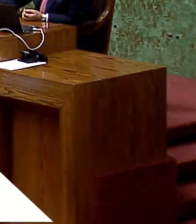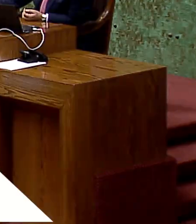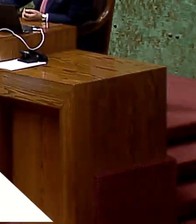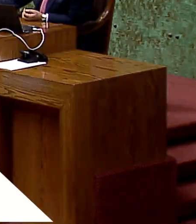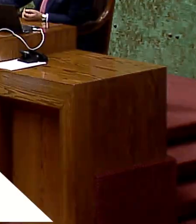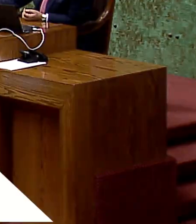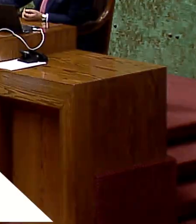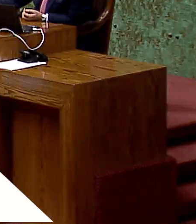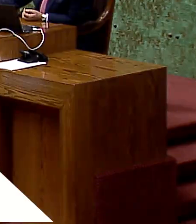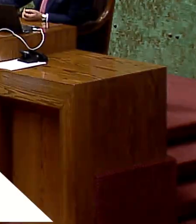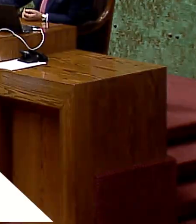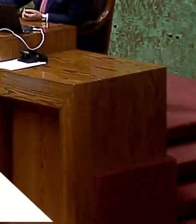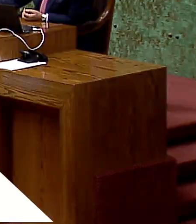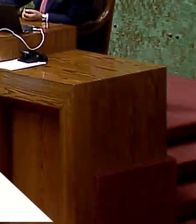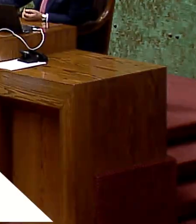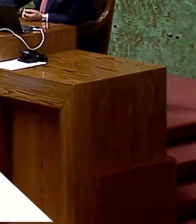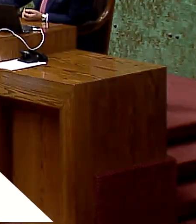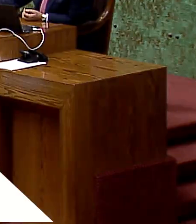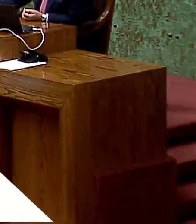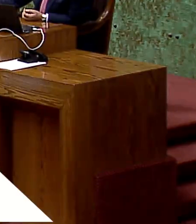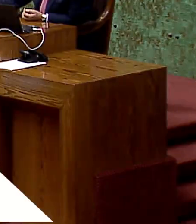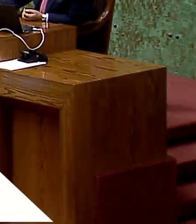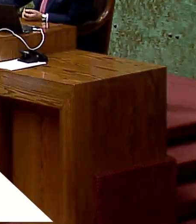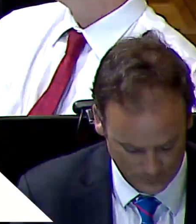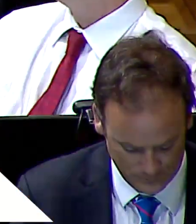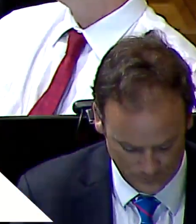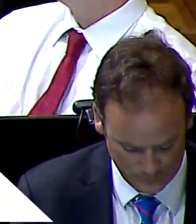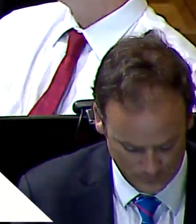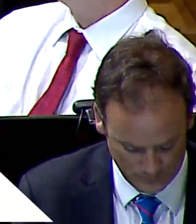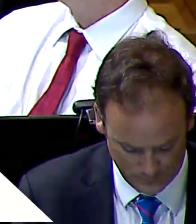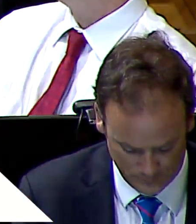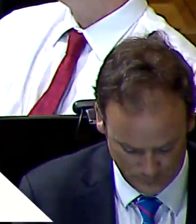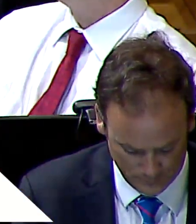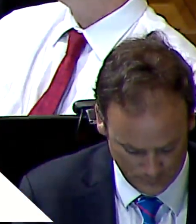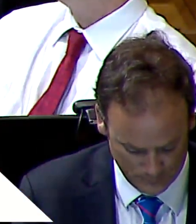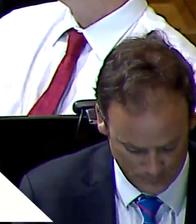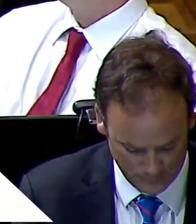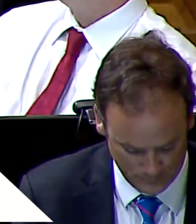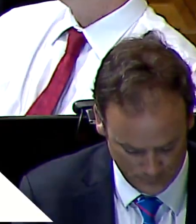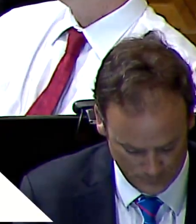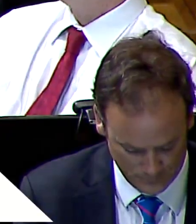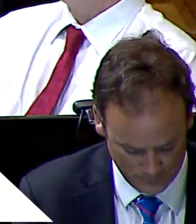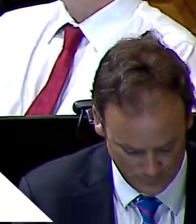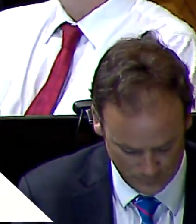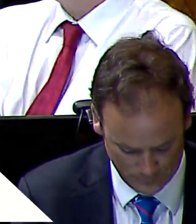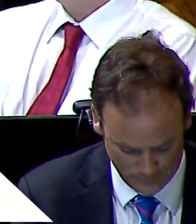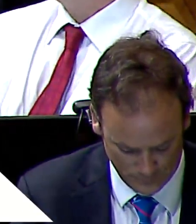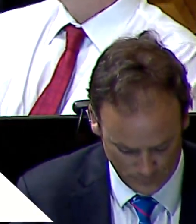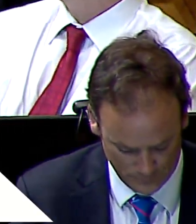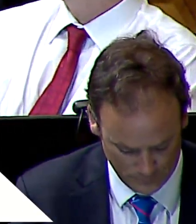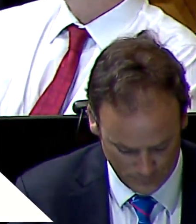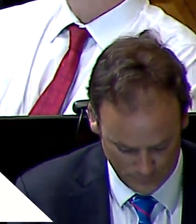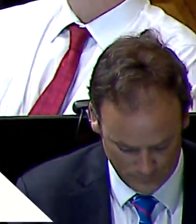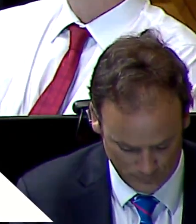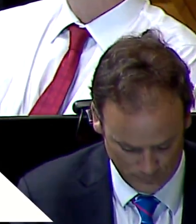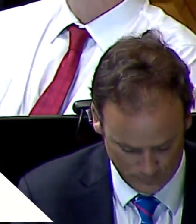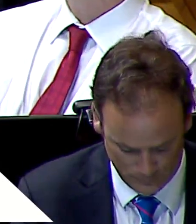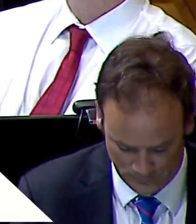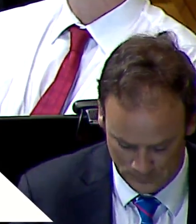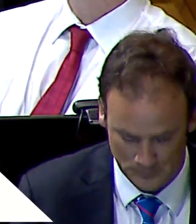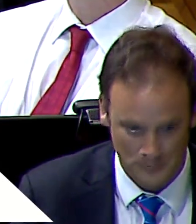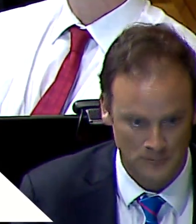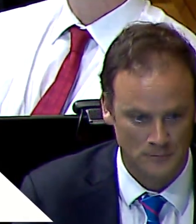coloma ministro Lamento que no lo quiera enviar y solo le quiero decir que no tengo más